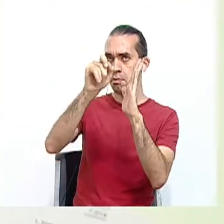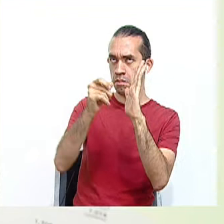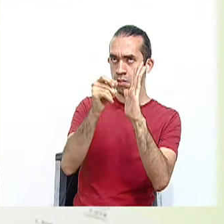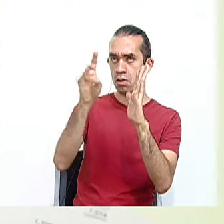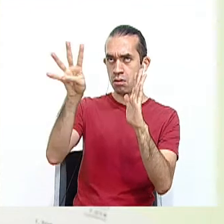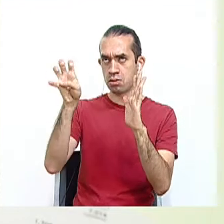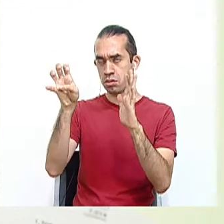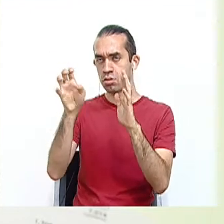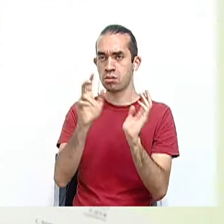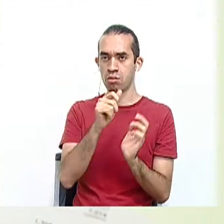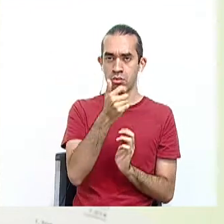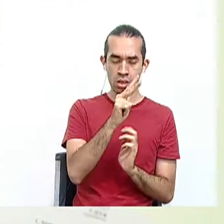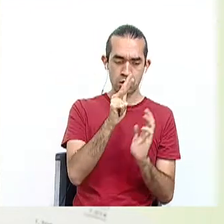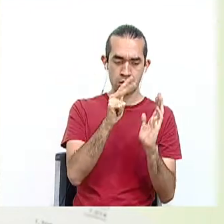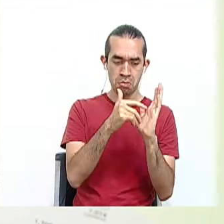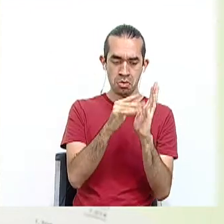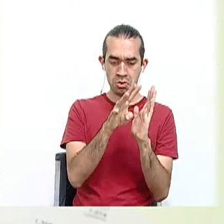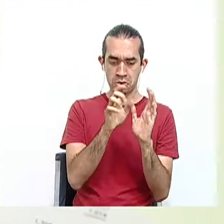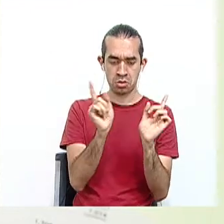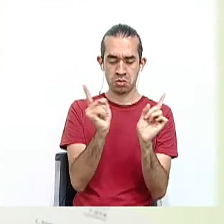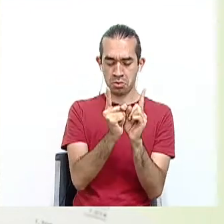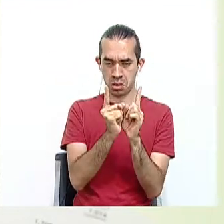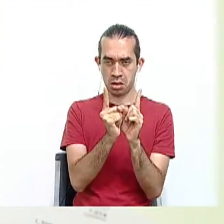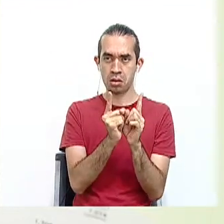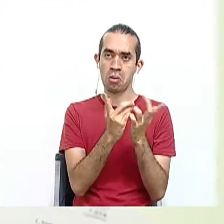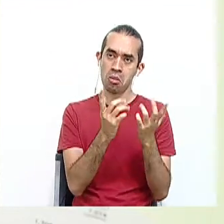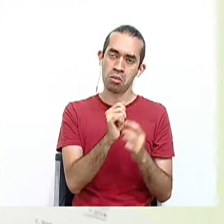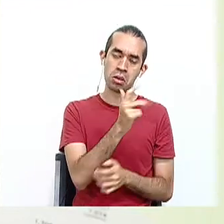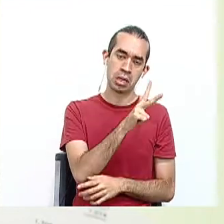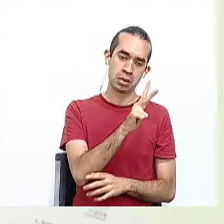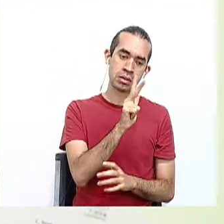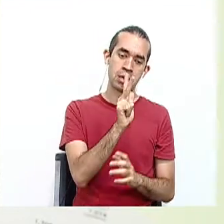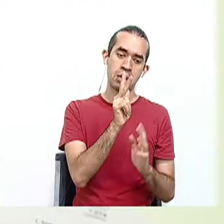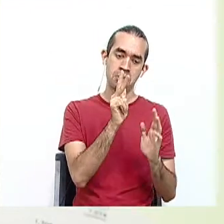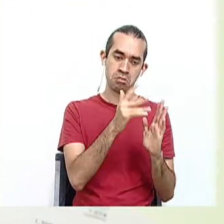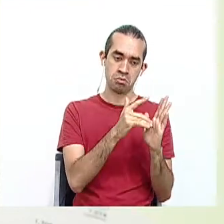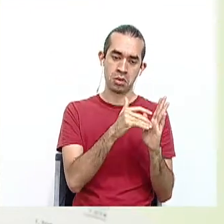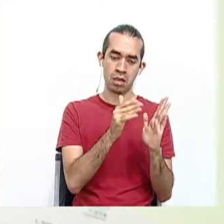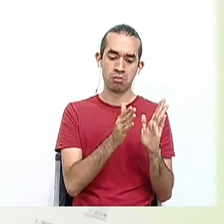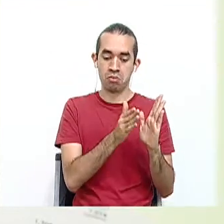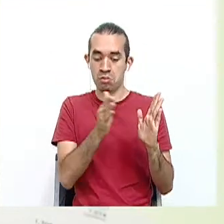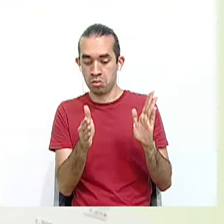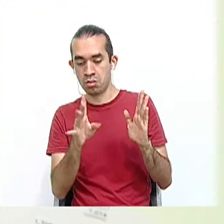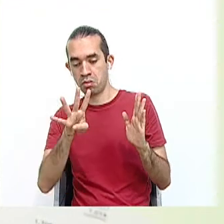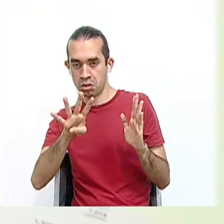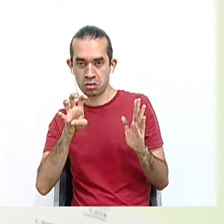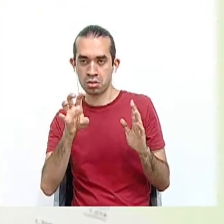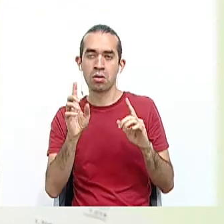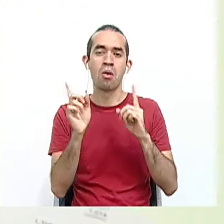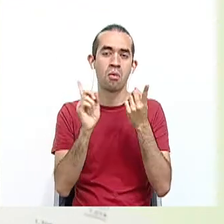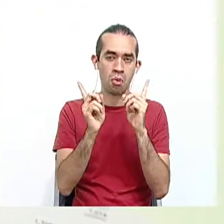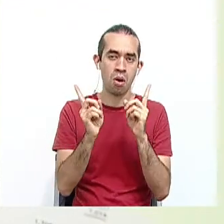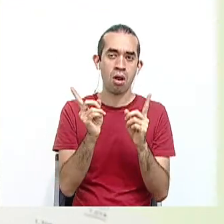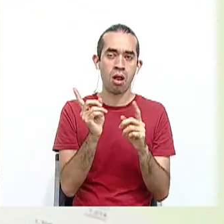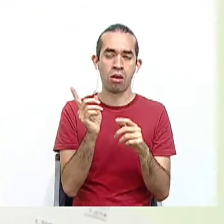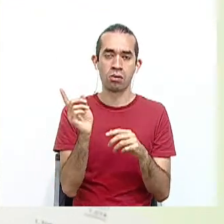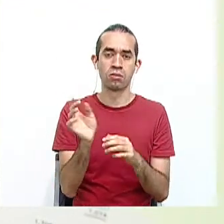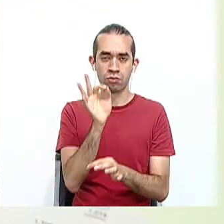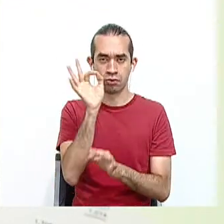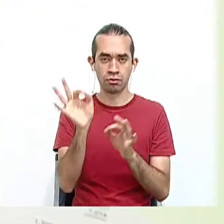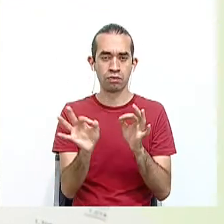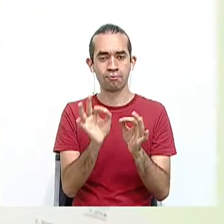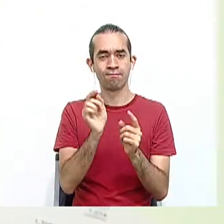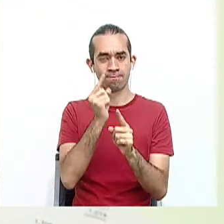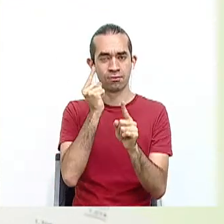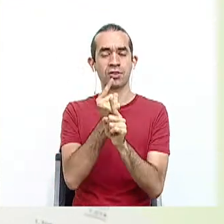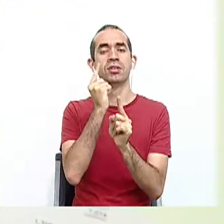13.400 sin ningún tipo de separación, o 13.400 con un espacio en blanco. ¿Cuál considerarían ustedes que sería la